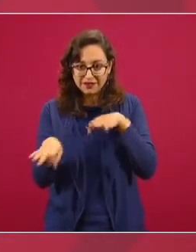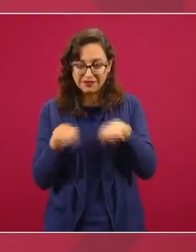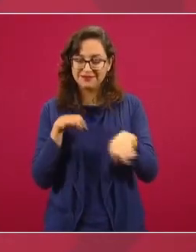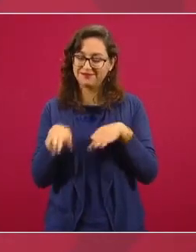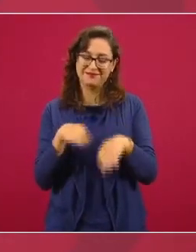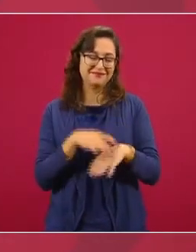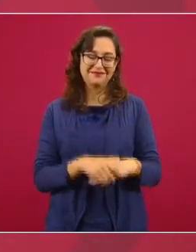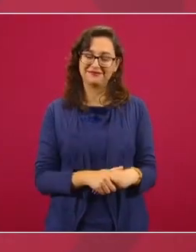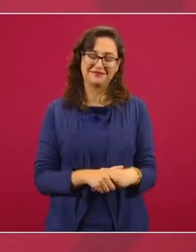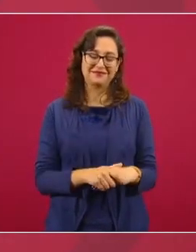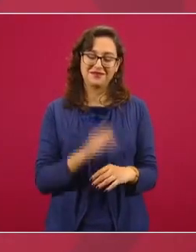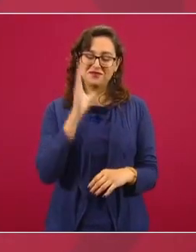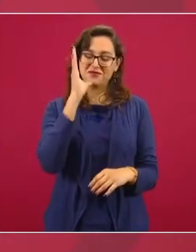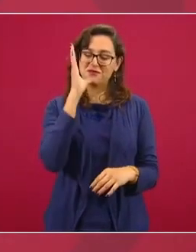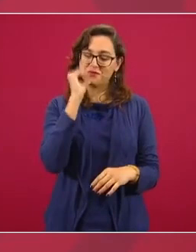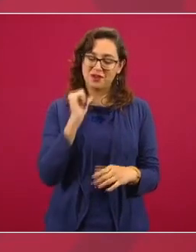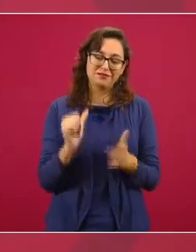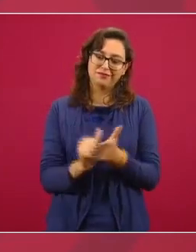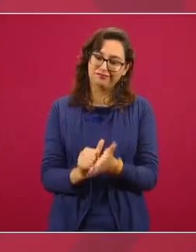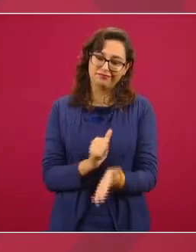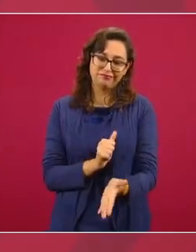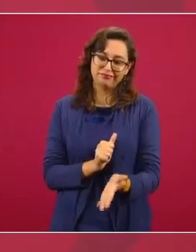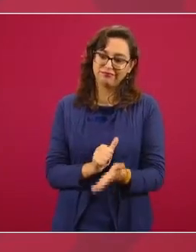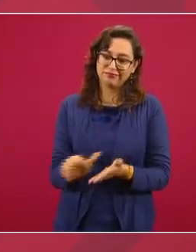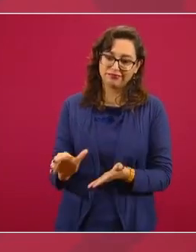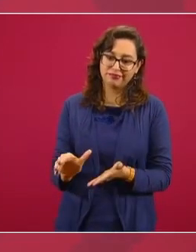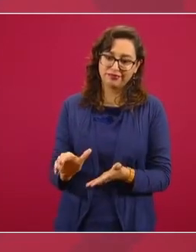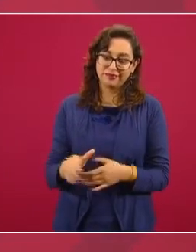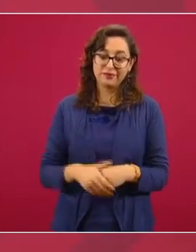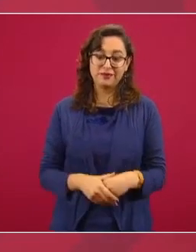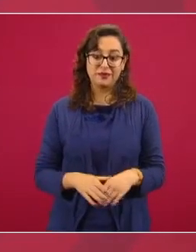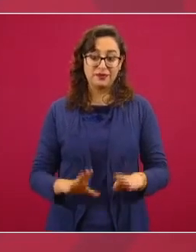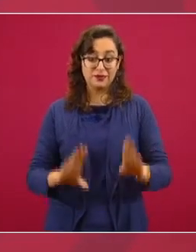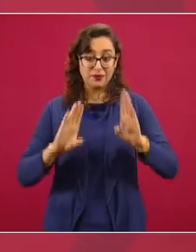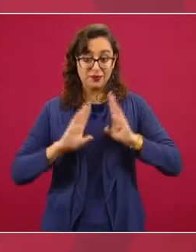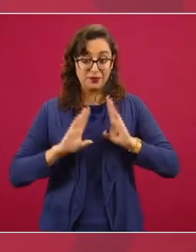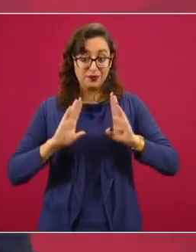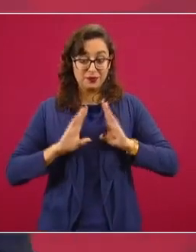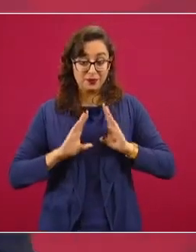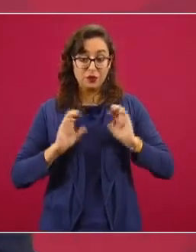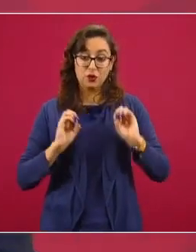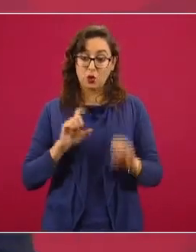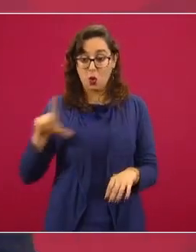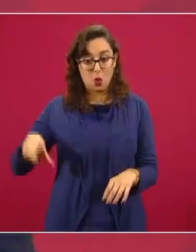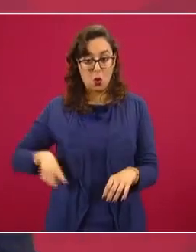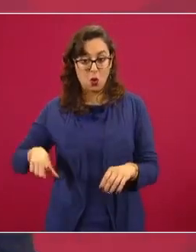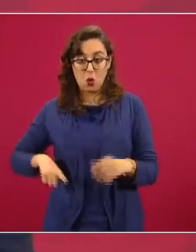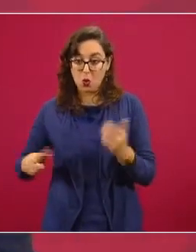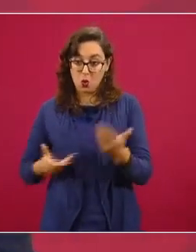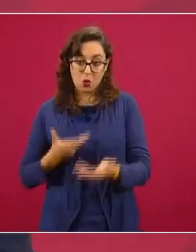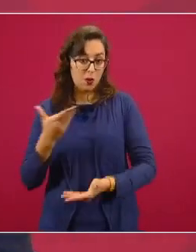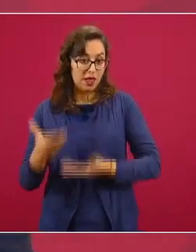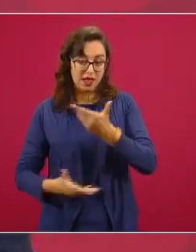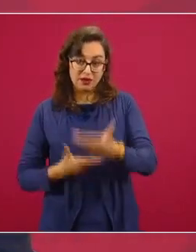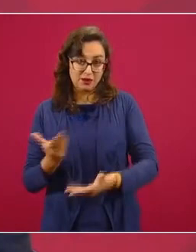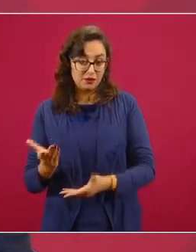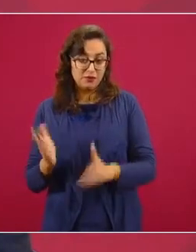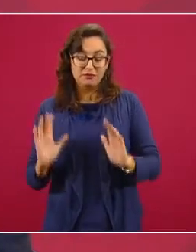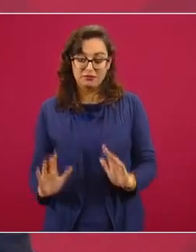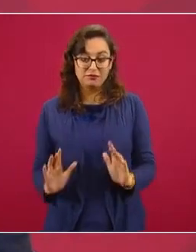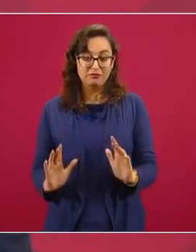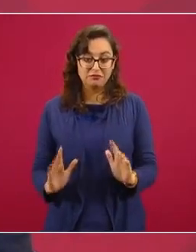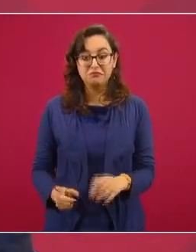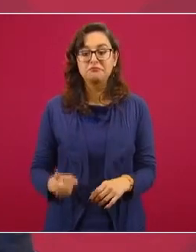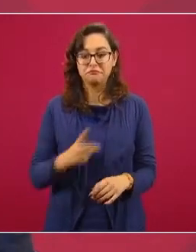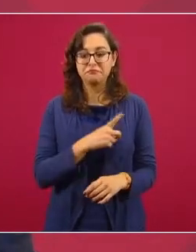ser funcionario, y si se trata del ejército y está en activo, pues tiene